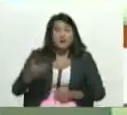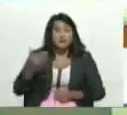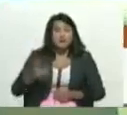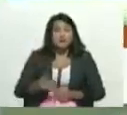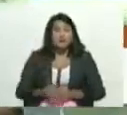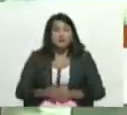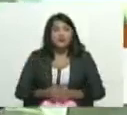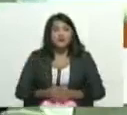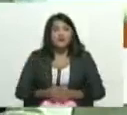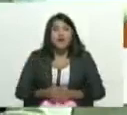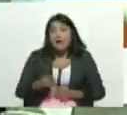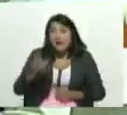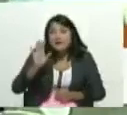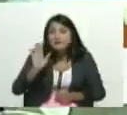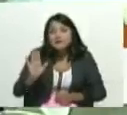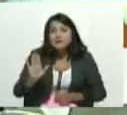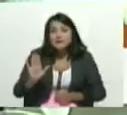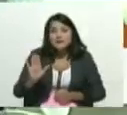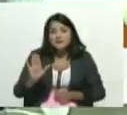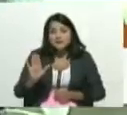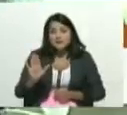esa frase